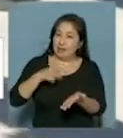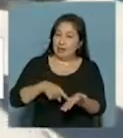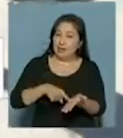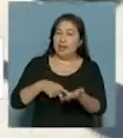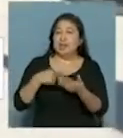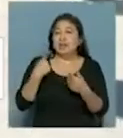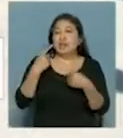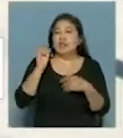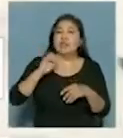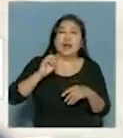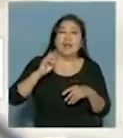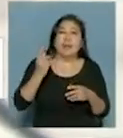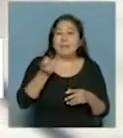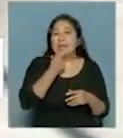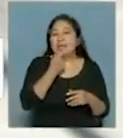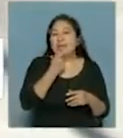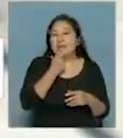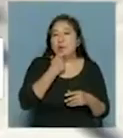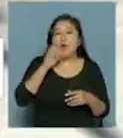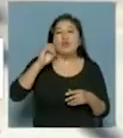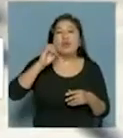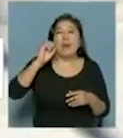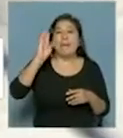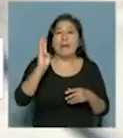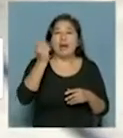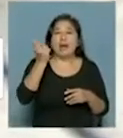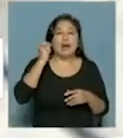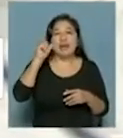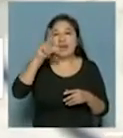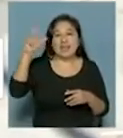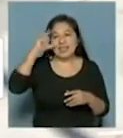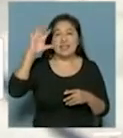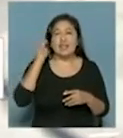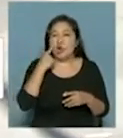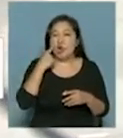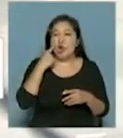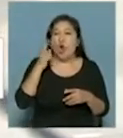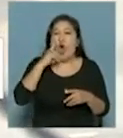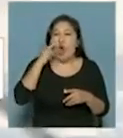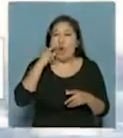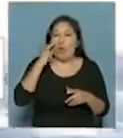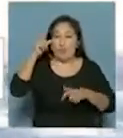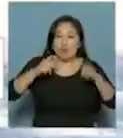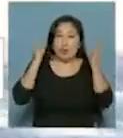que comúnmente se llama o se le dice bagallero. ¿Contrabando? En contrabando, mercadería de contrabando.